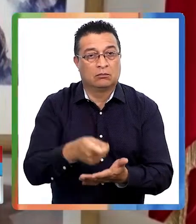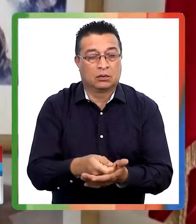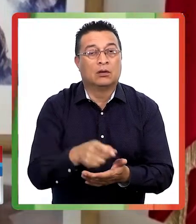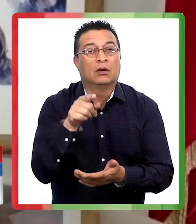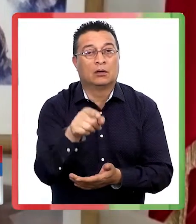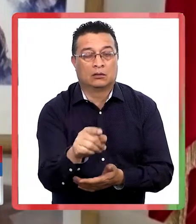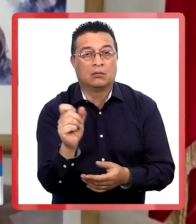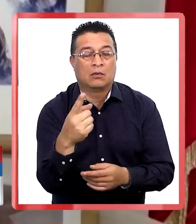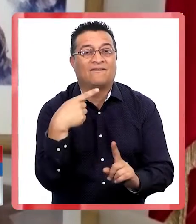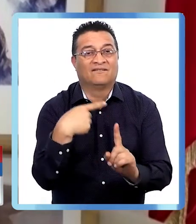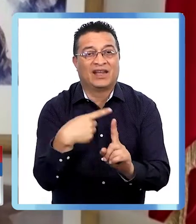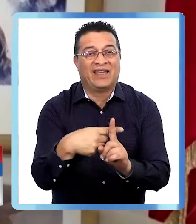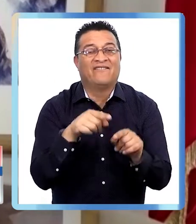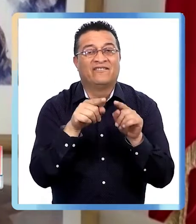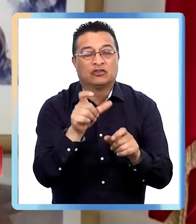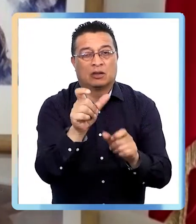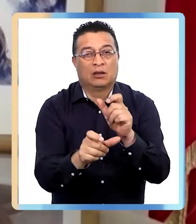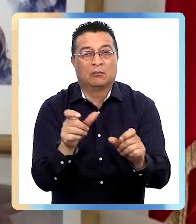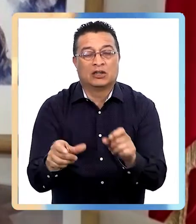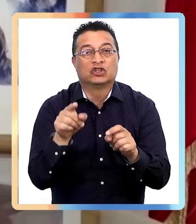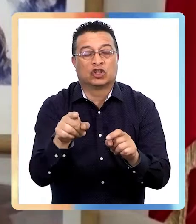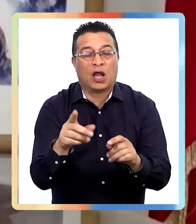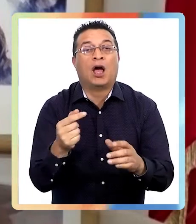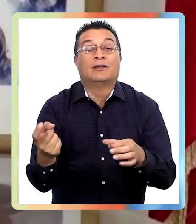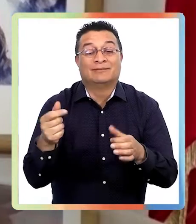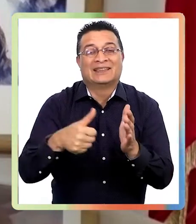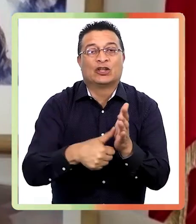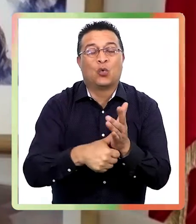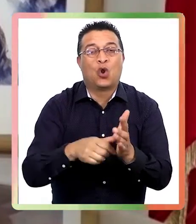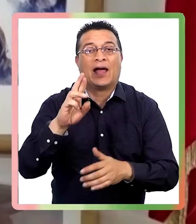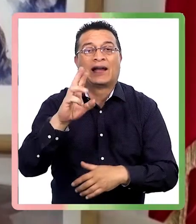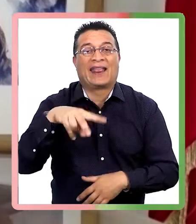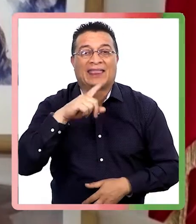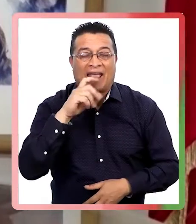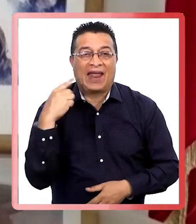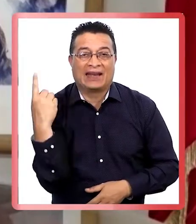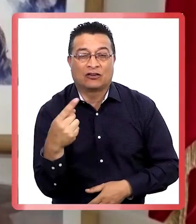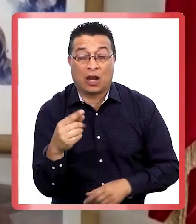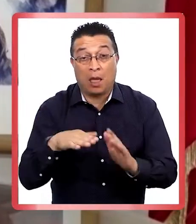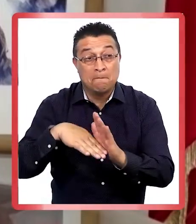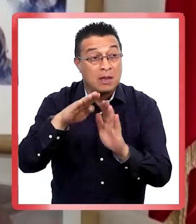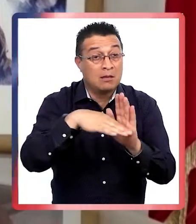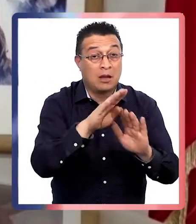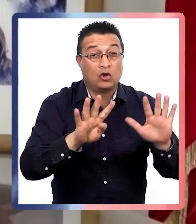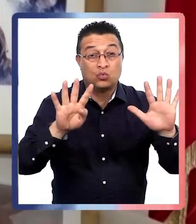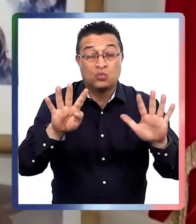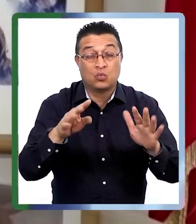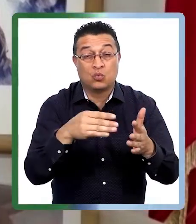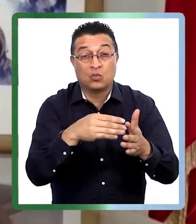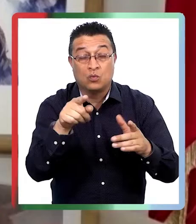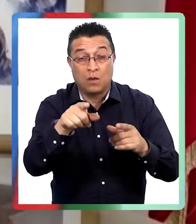pagar los primeros beneficios que son de personas aseguradas en rentas nacionales en la empresa de seguros. El grueso de más